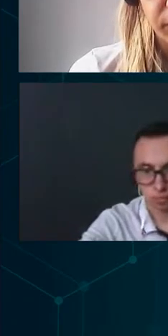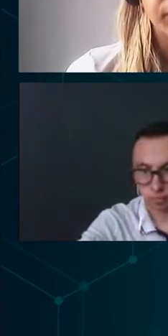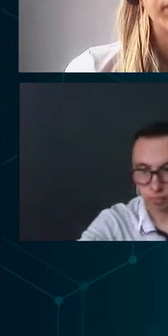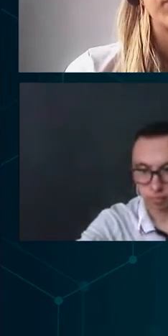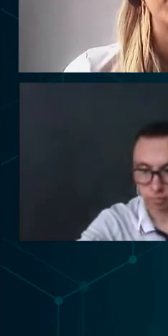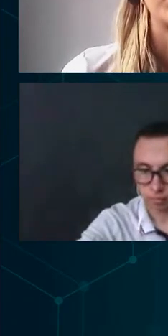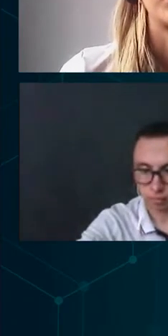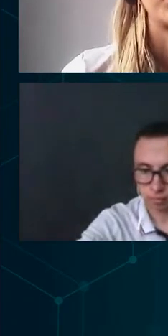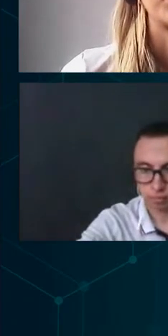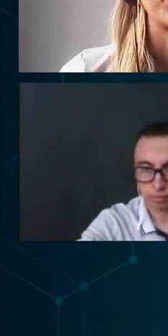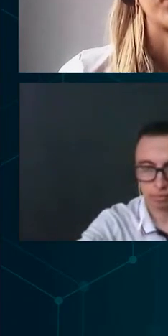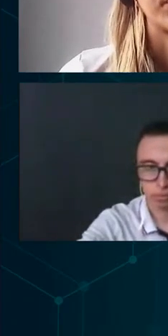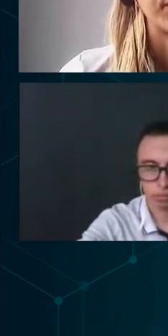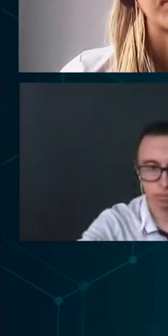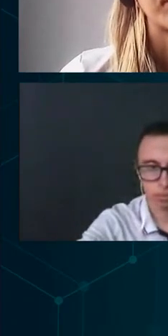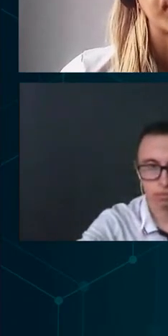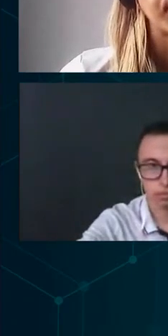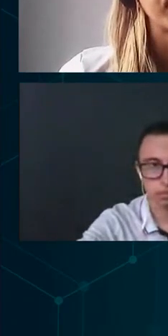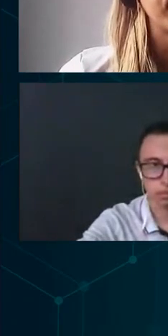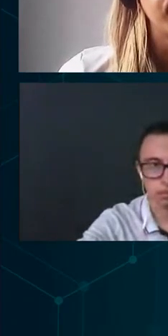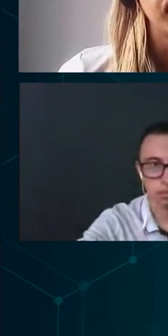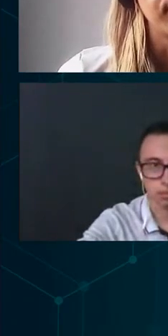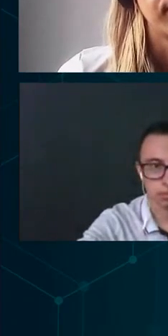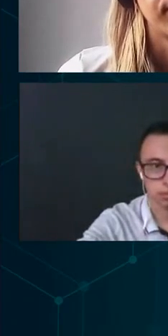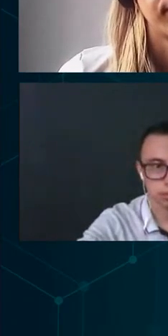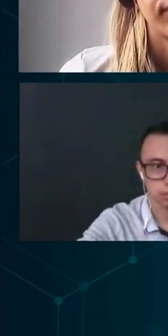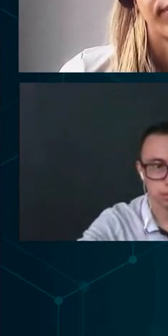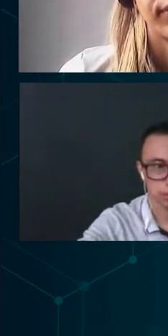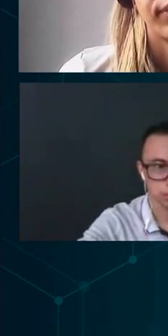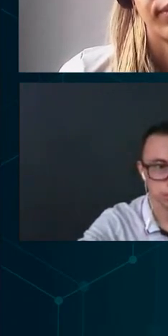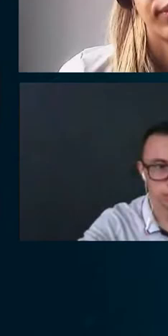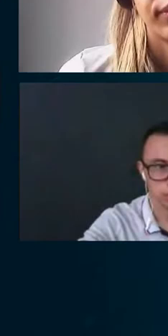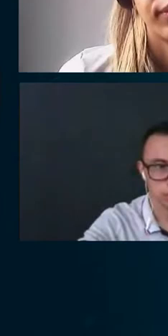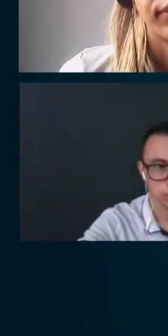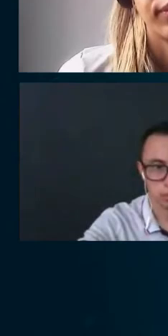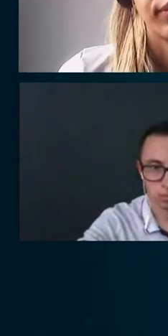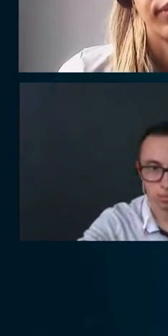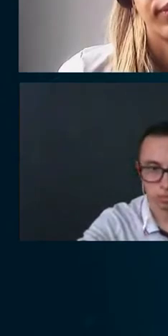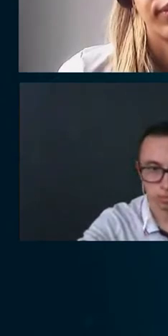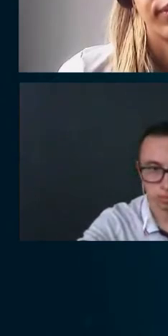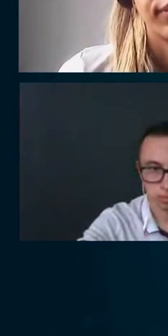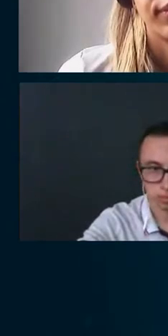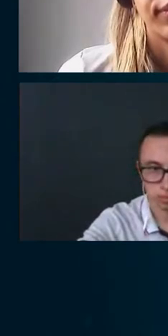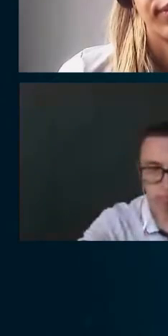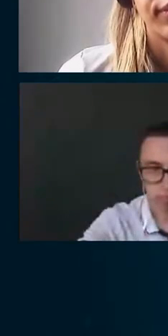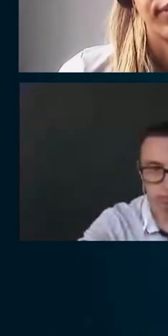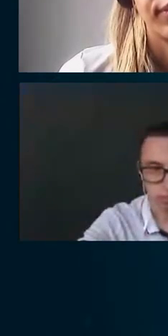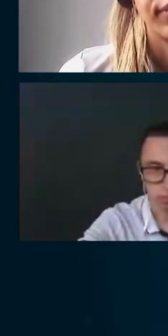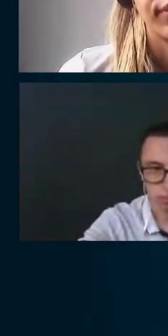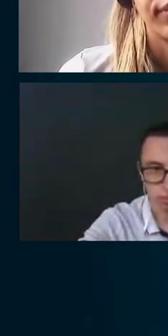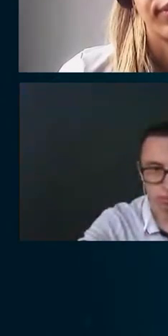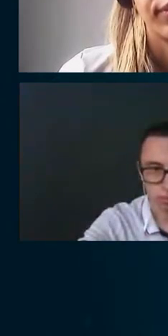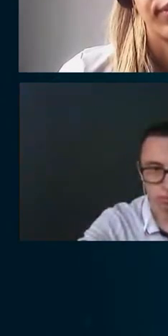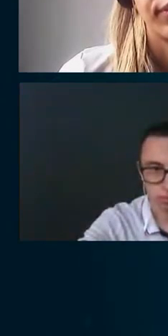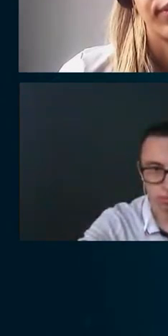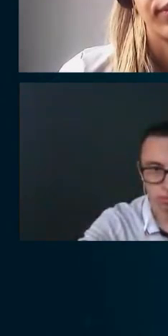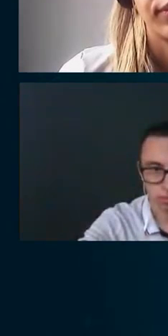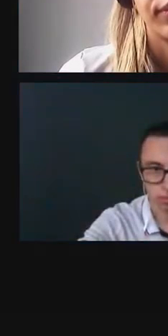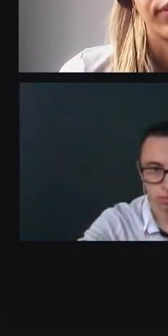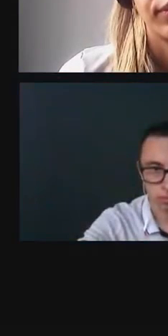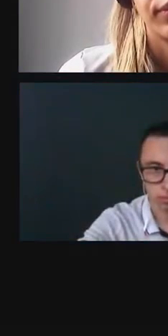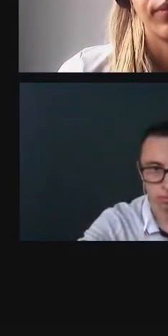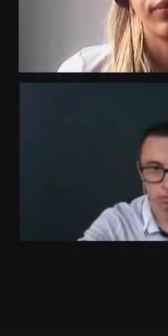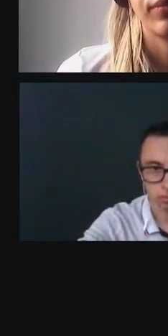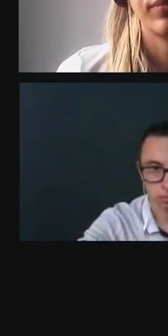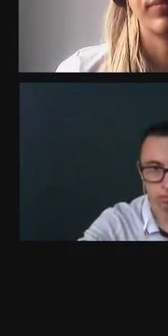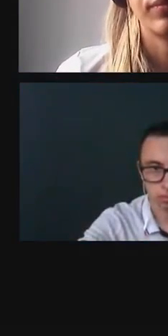cambiando procesos, formas de trabajo, formas de interactuar con las personas. Entonces, es súper importante que eso de alguna